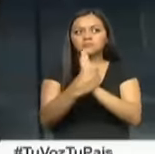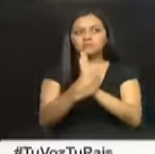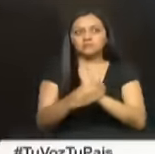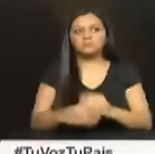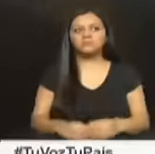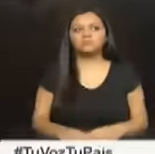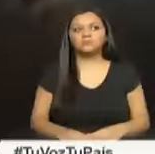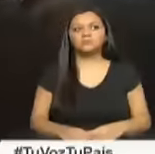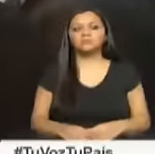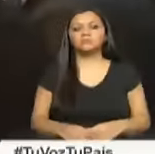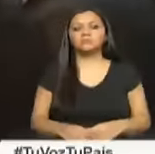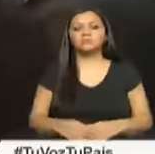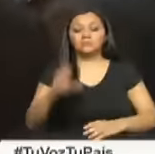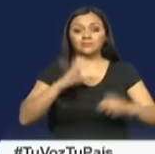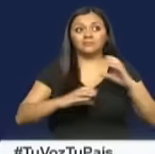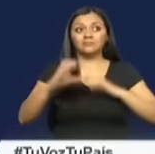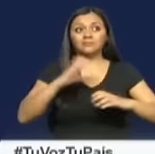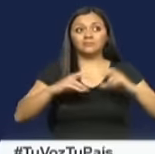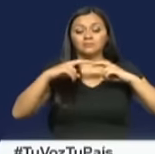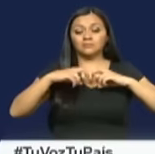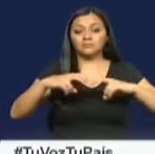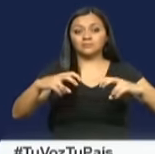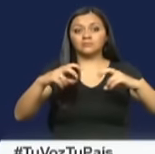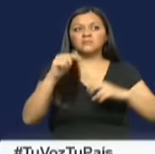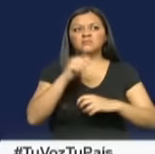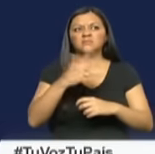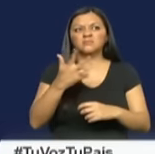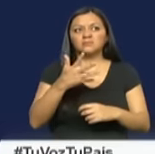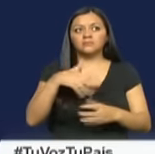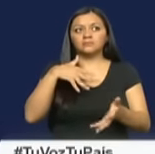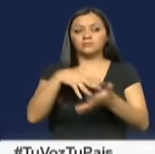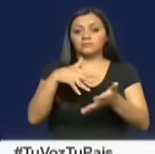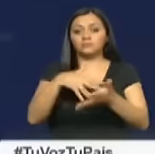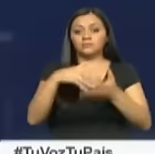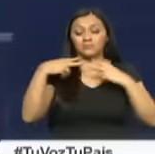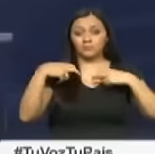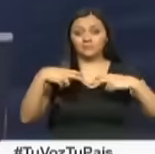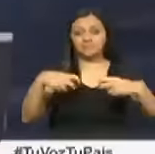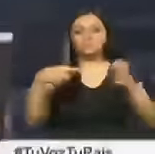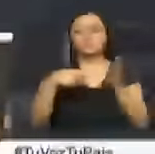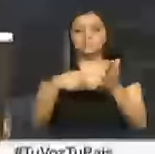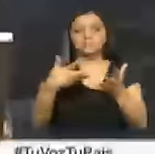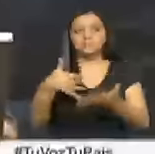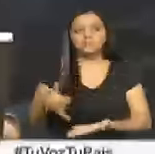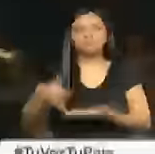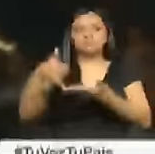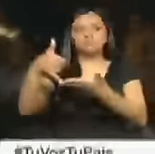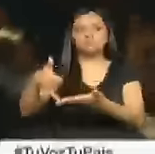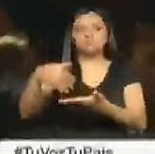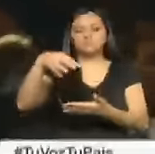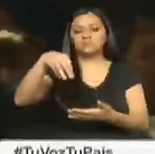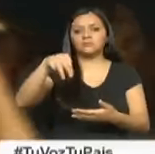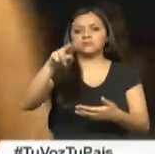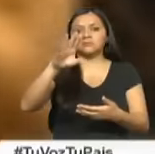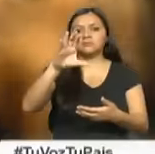visual. En Científico del Año, en la categoría Estudiante Investigador, fueron galardonados